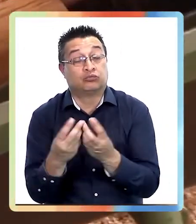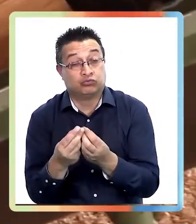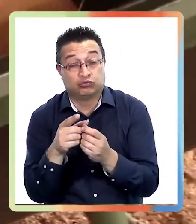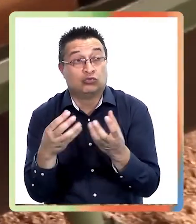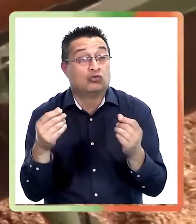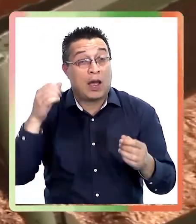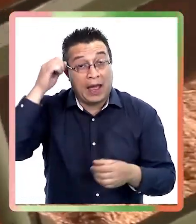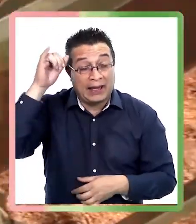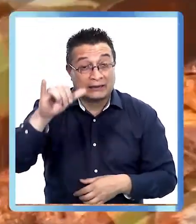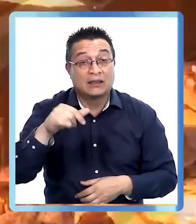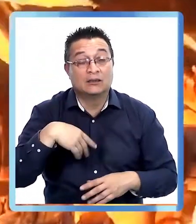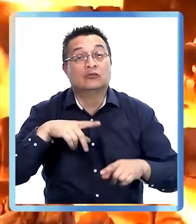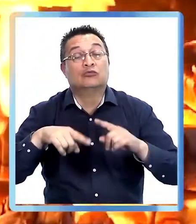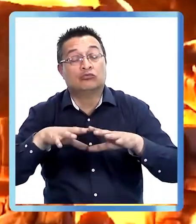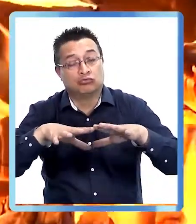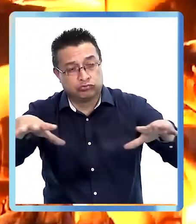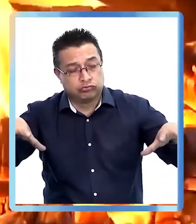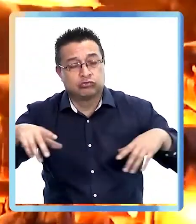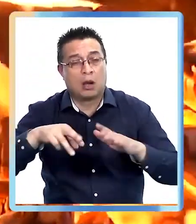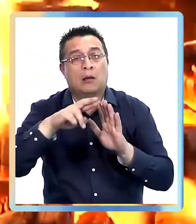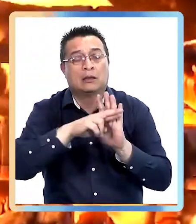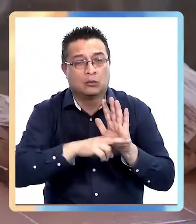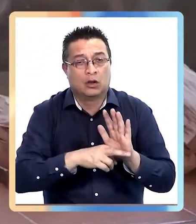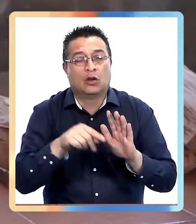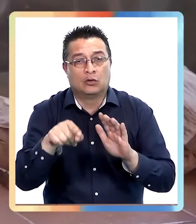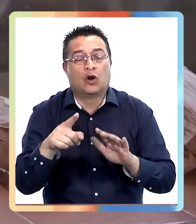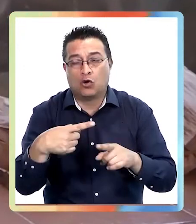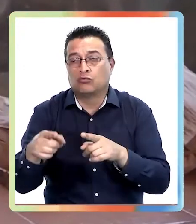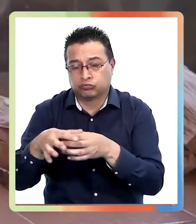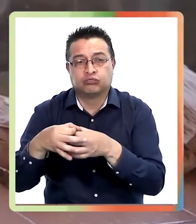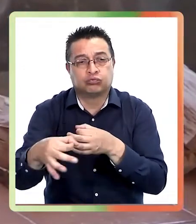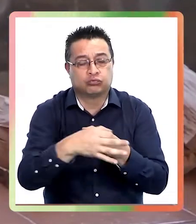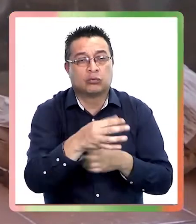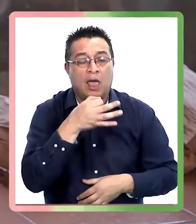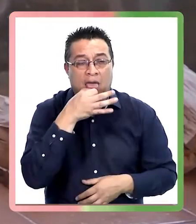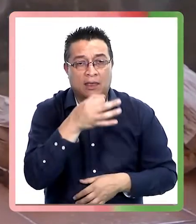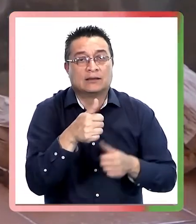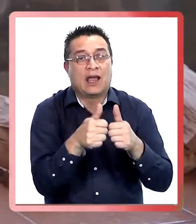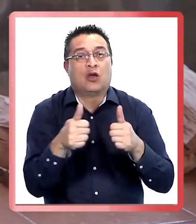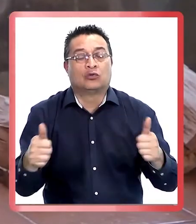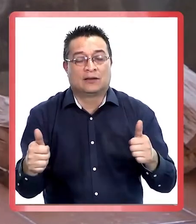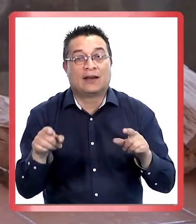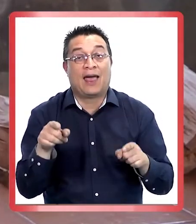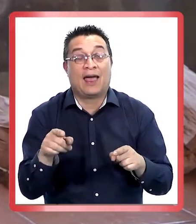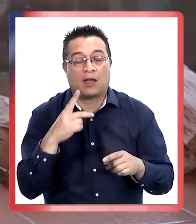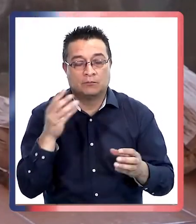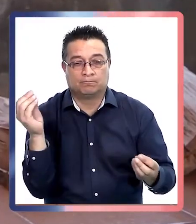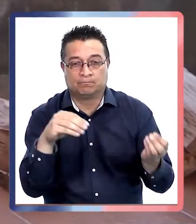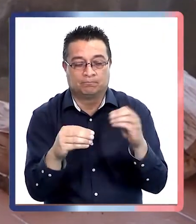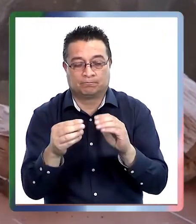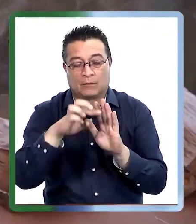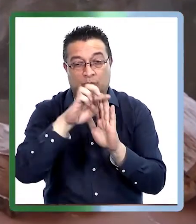de Puerto Aysén abarca la superficie completa del Plan Regulador Interurbano. Según indicó la autoridad ambiental, la elaboración